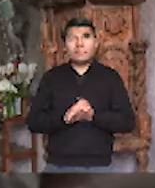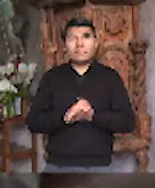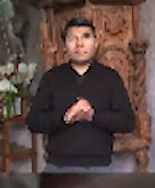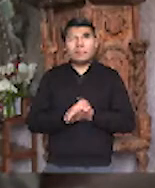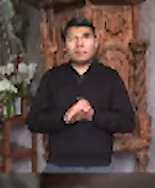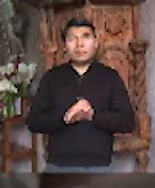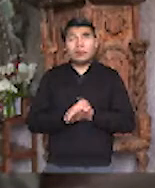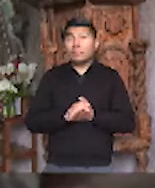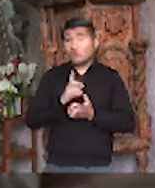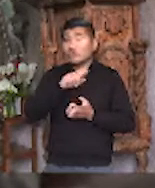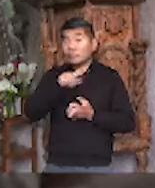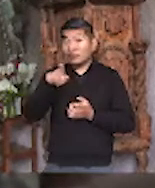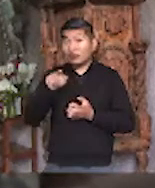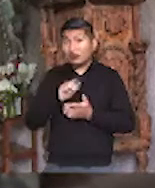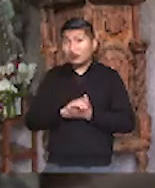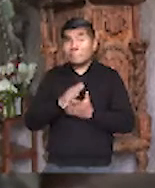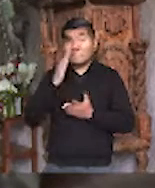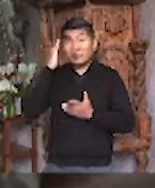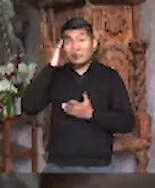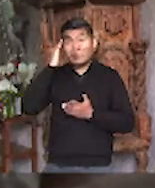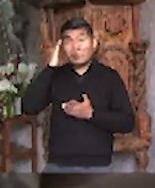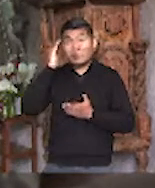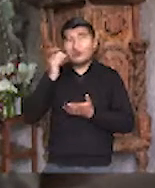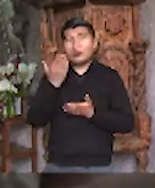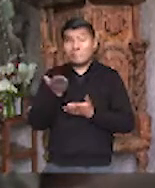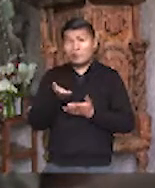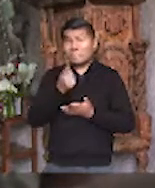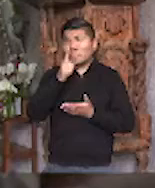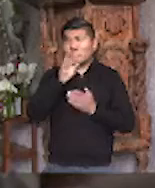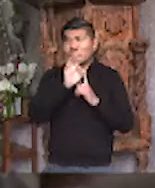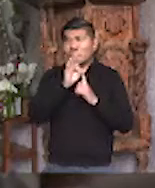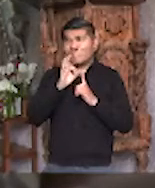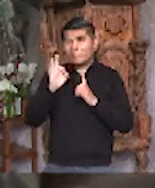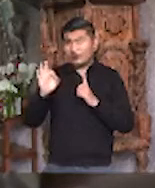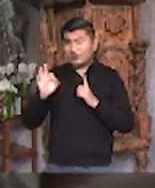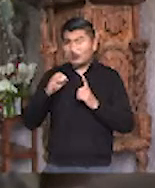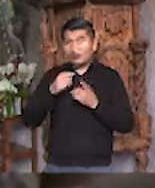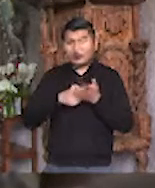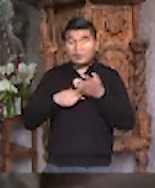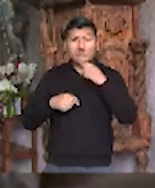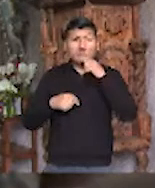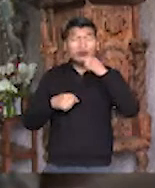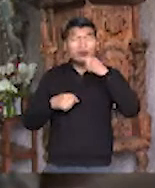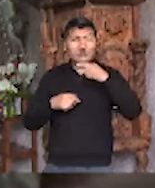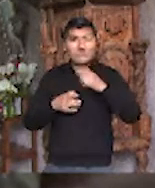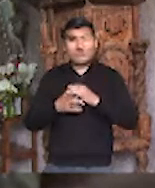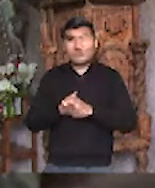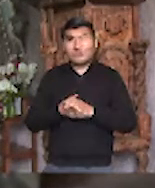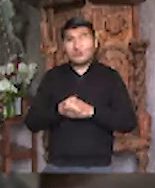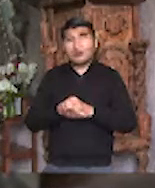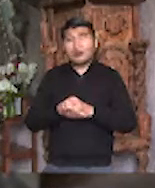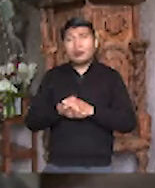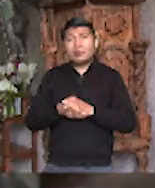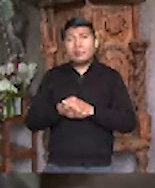ustedes saben que existe un refrán romano que dice así panem